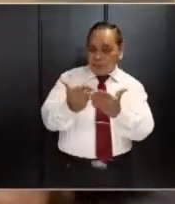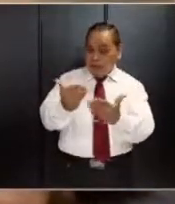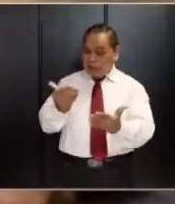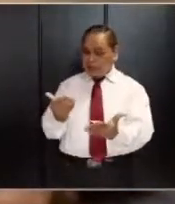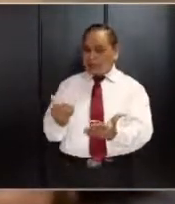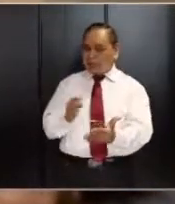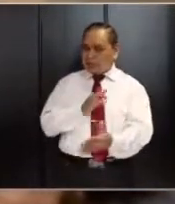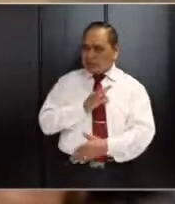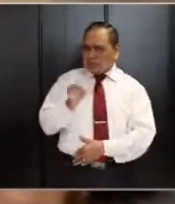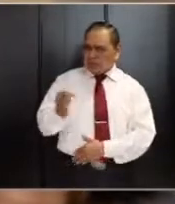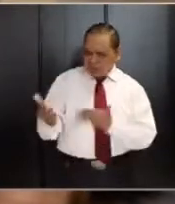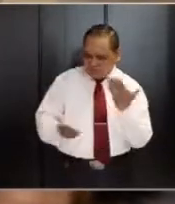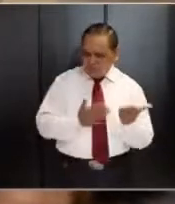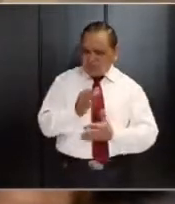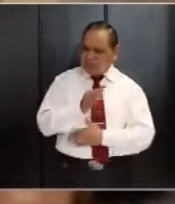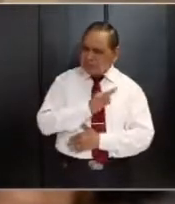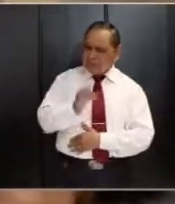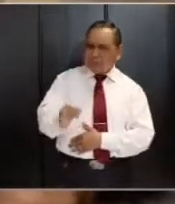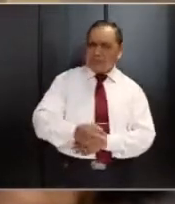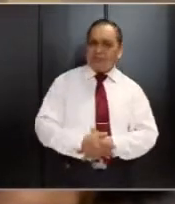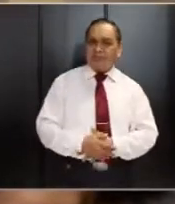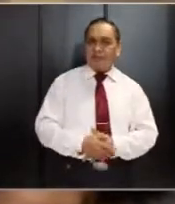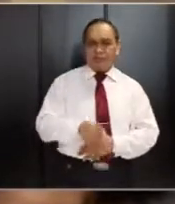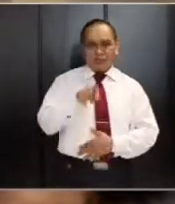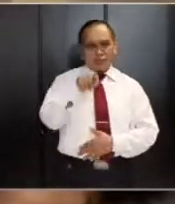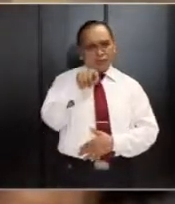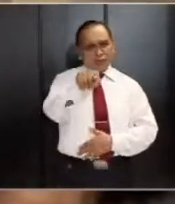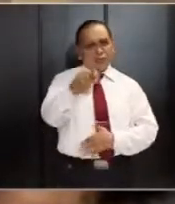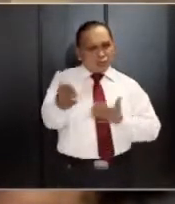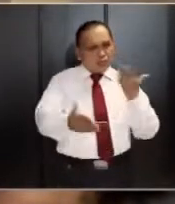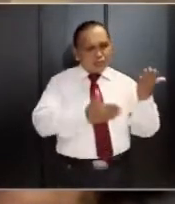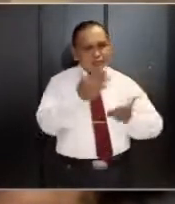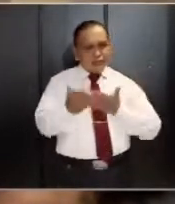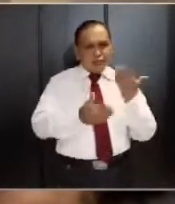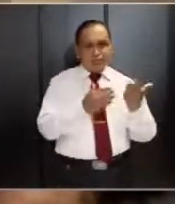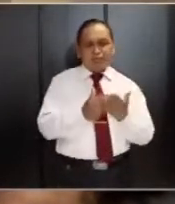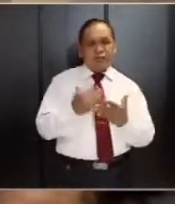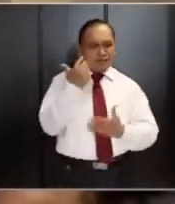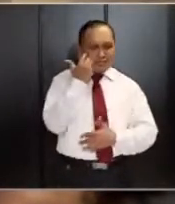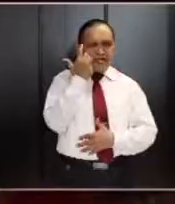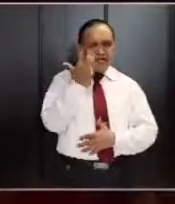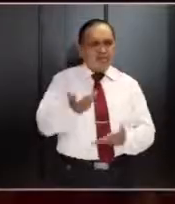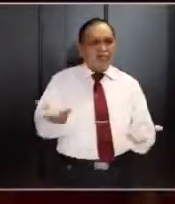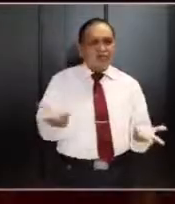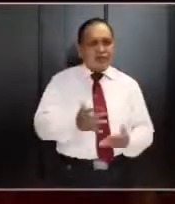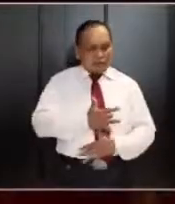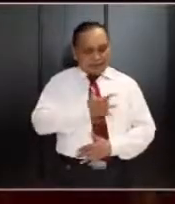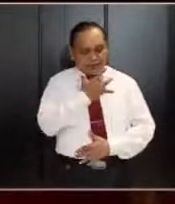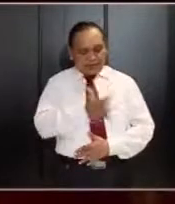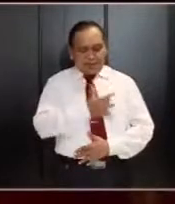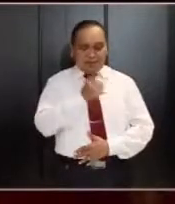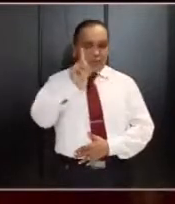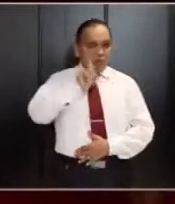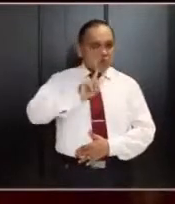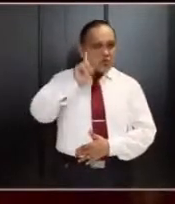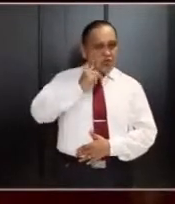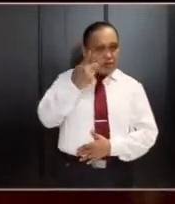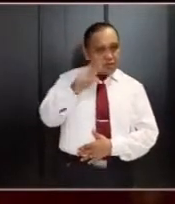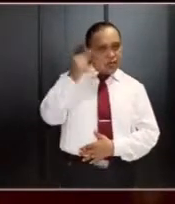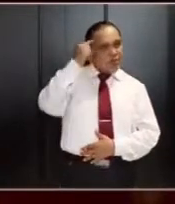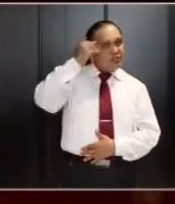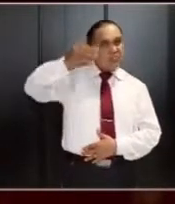Estás a tiempo y empieza a estudiar lo que quieras. Algo que te dé satisfacción porque eres una mujer muy